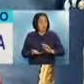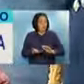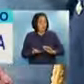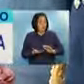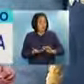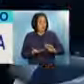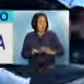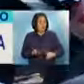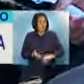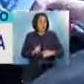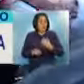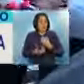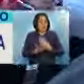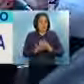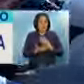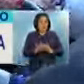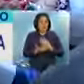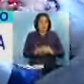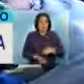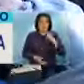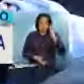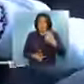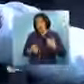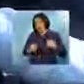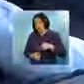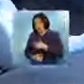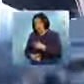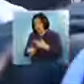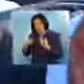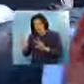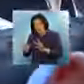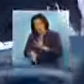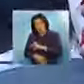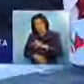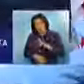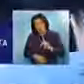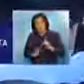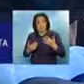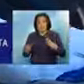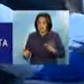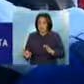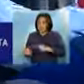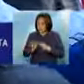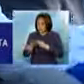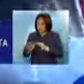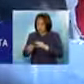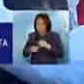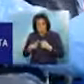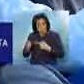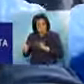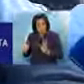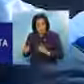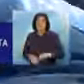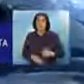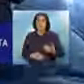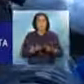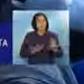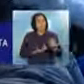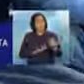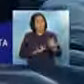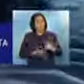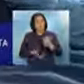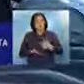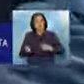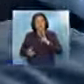Fujimori. Miren, nosotros ya hemos, pero Pablo Kuczynski ha dado una manifestación. Obviamente habrá que esperar qué